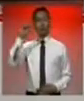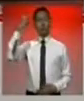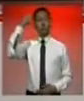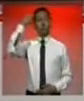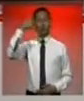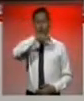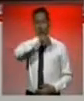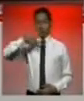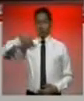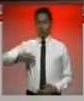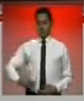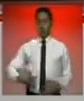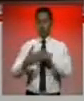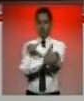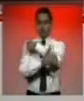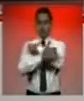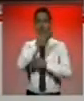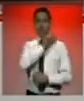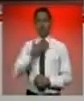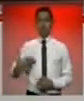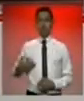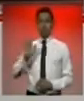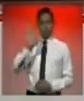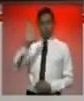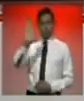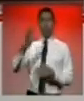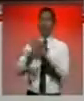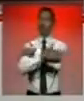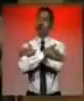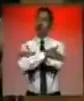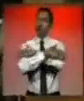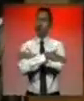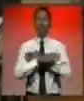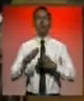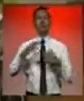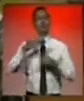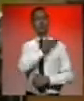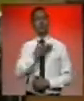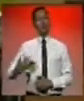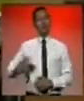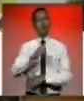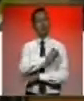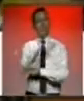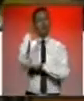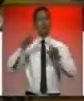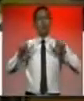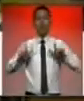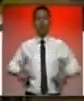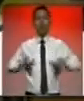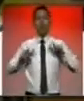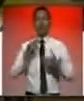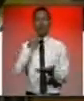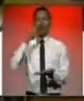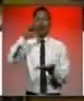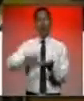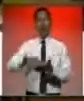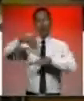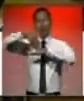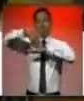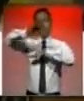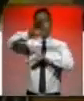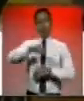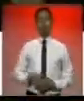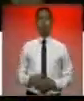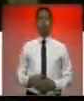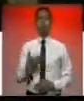El gobierno de China, a través de su presidente Xi Jinping, felicitó al presidente electo Lenín Moreno mediante una carta oficial. El primer